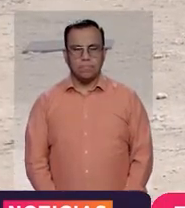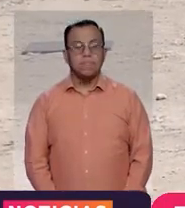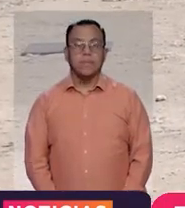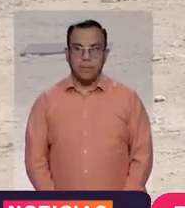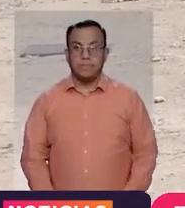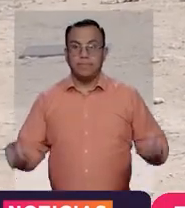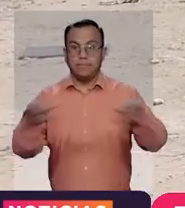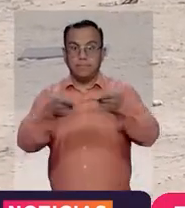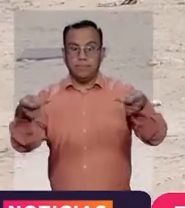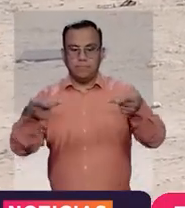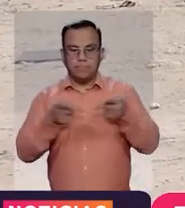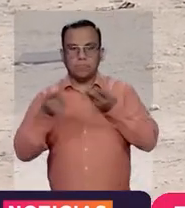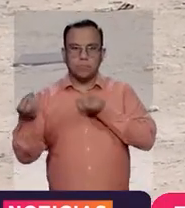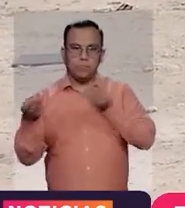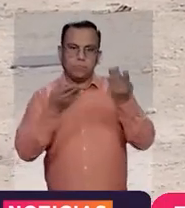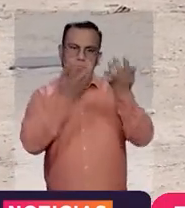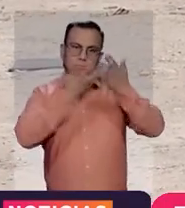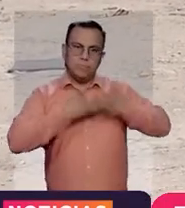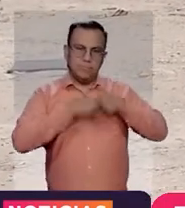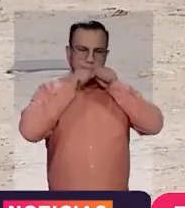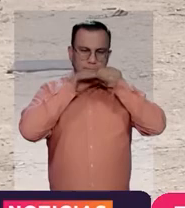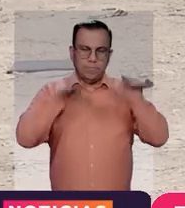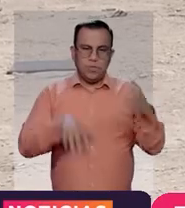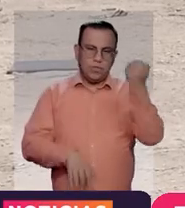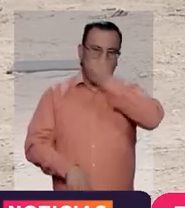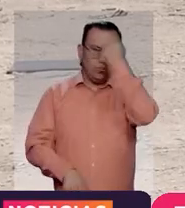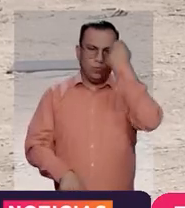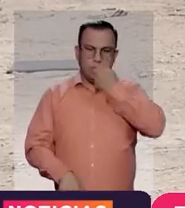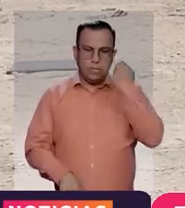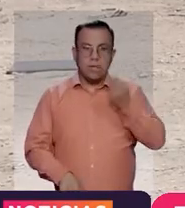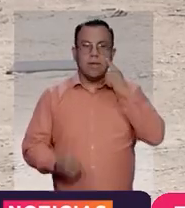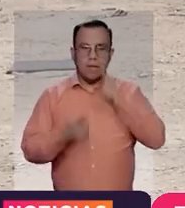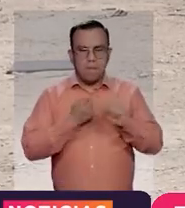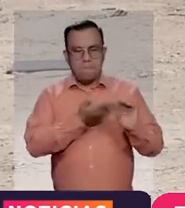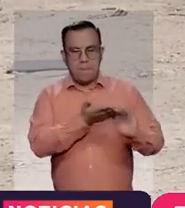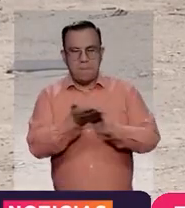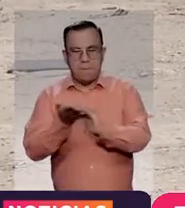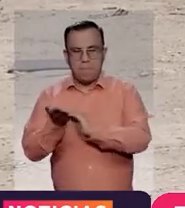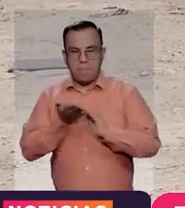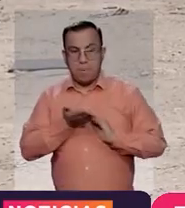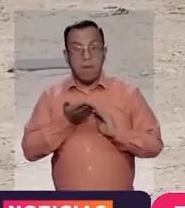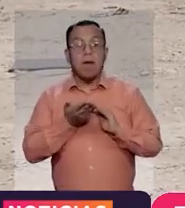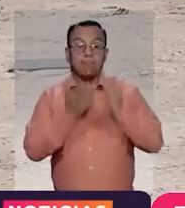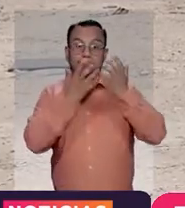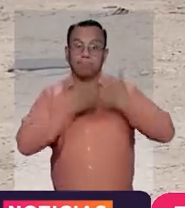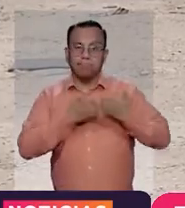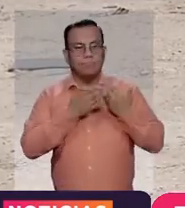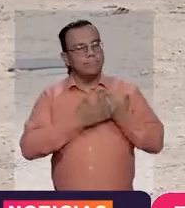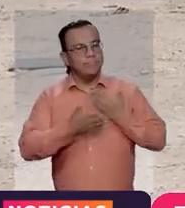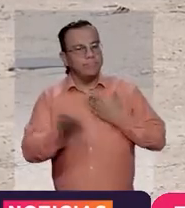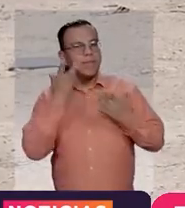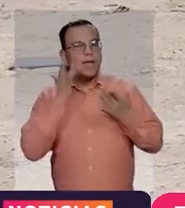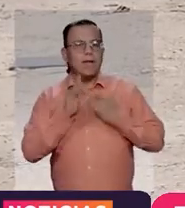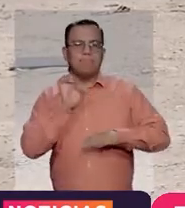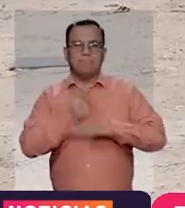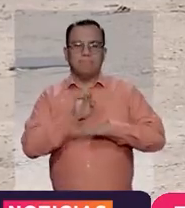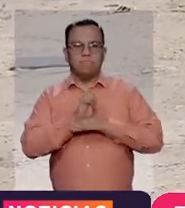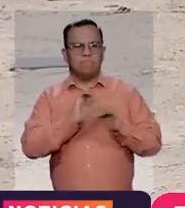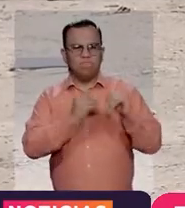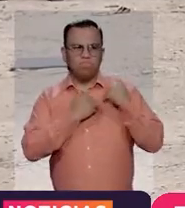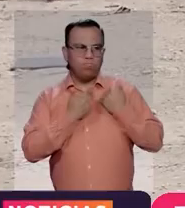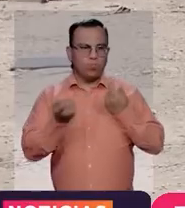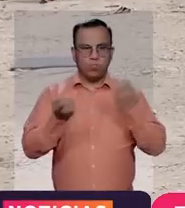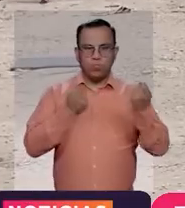Este predio también será entregado a la empresa pública de Soacha Epuxúa para su adecuación y puesta en funcionamiento. Esta entidad es la encargada